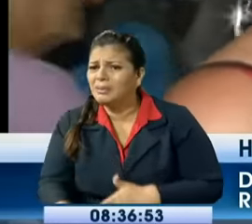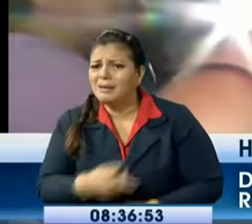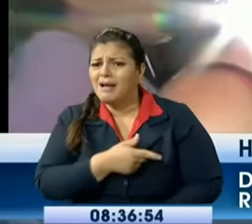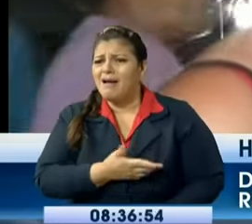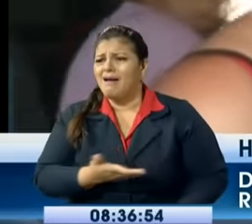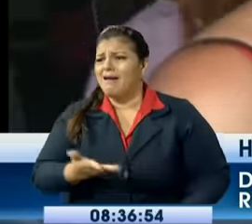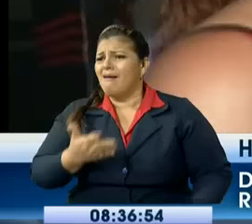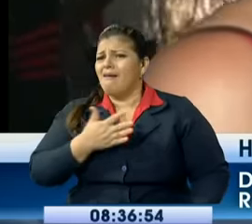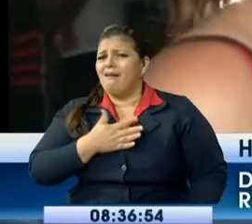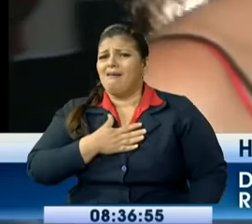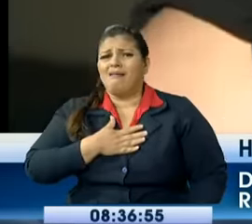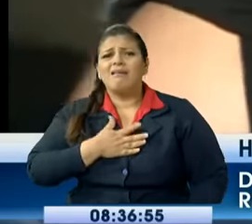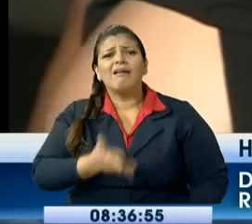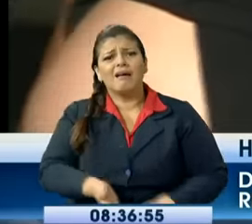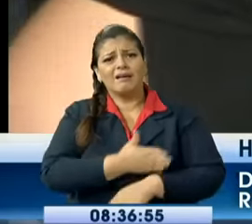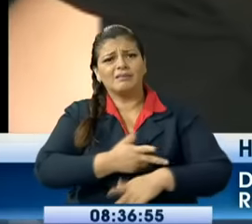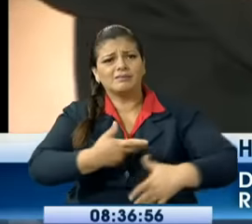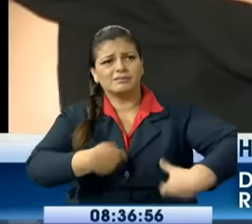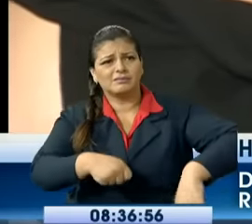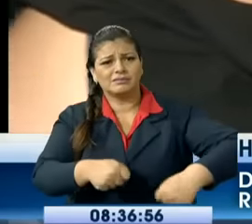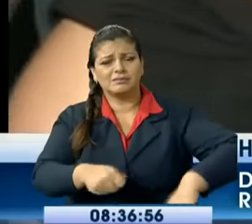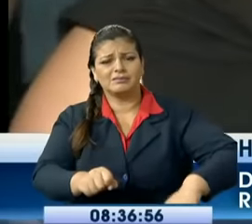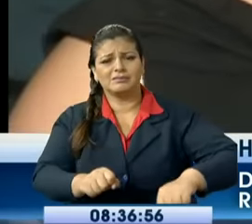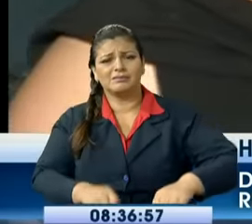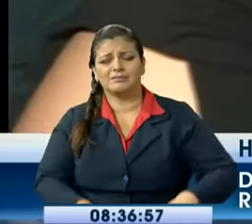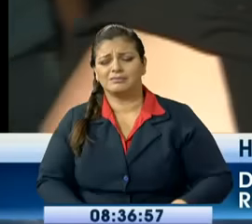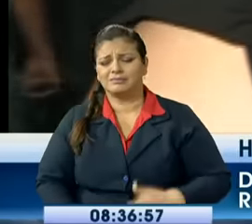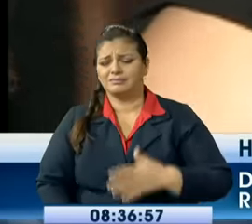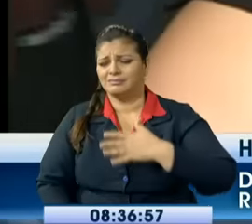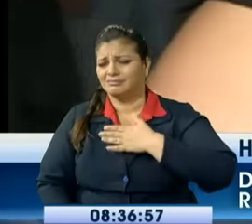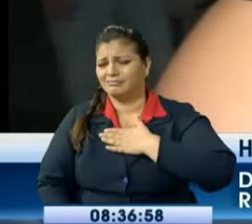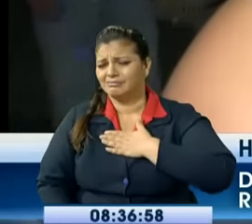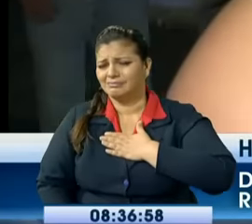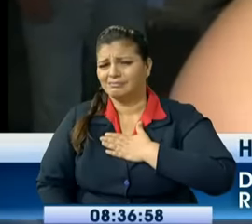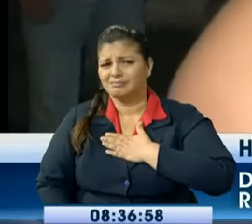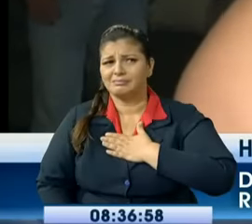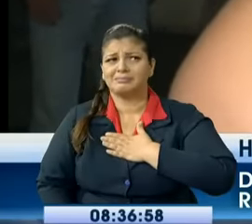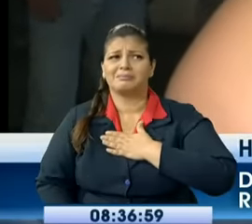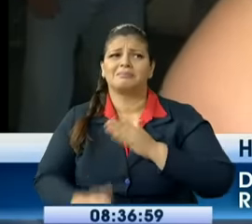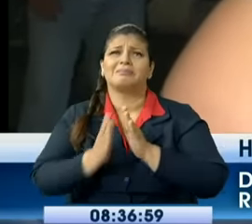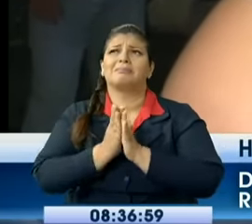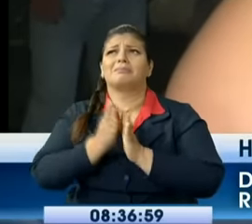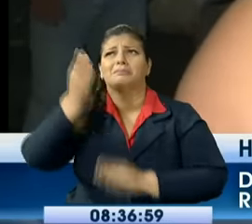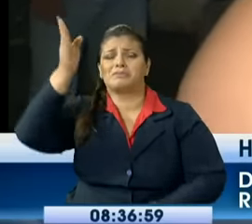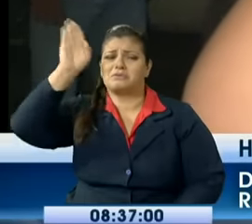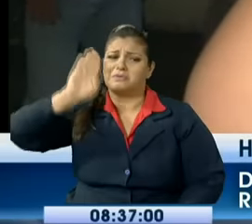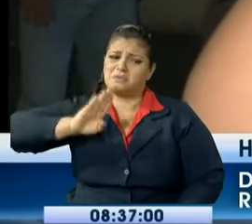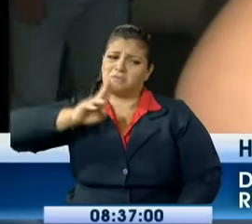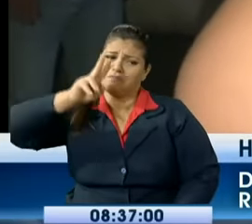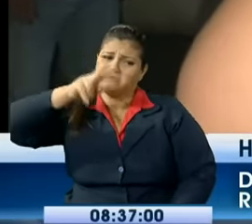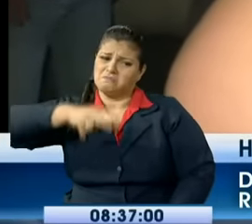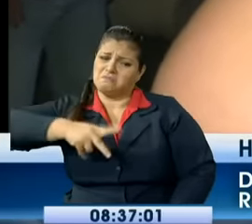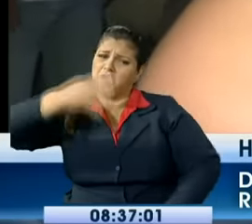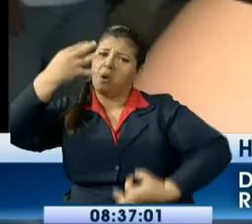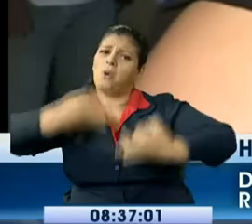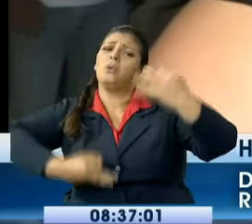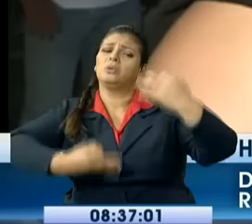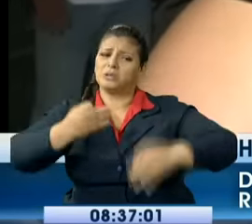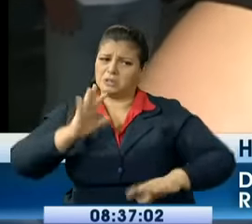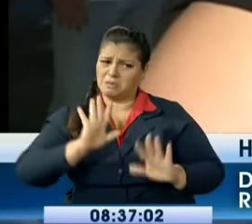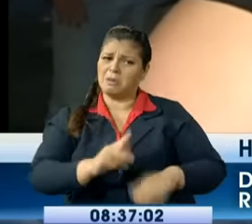trabajaba? Motorizado. Lo único que tiene que haber es... La justicia divina va a llegar. Va a llegar